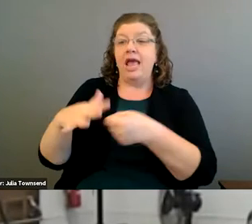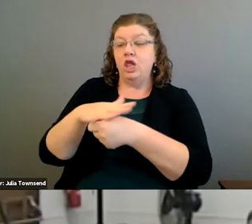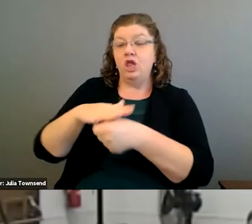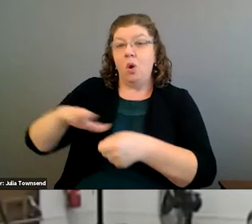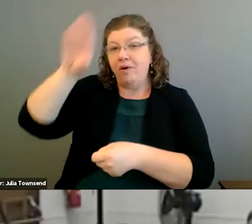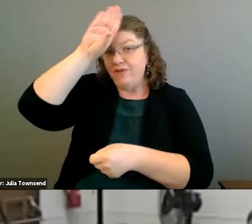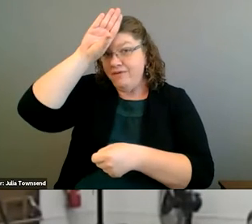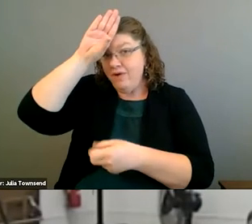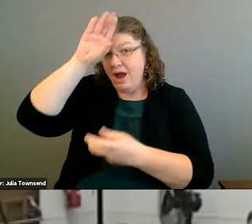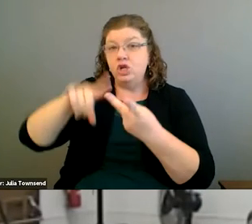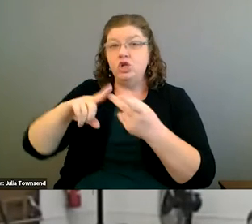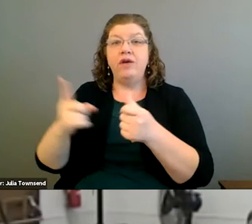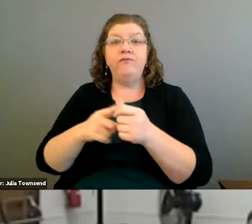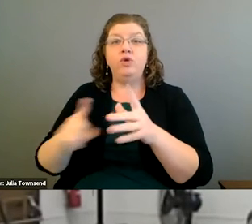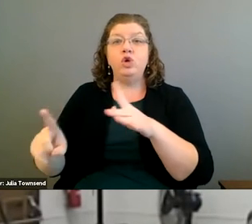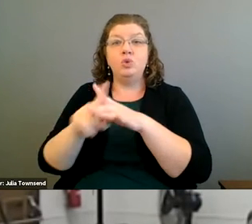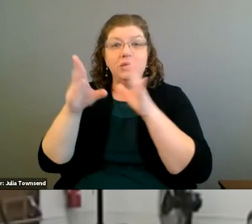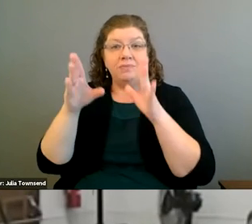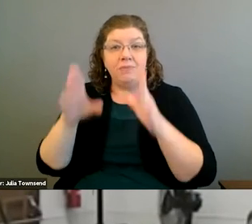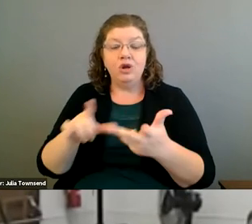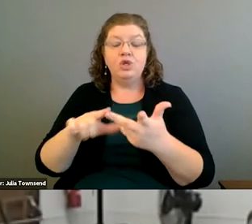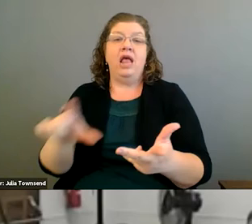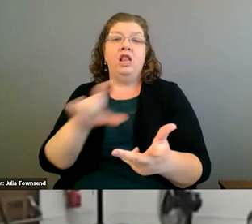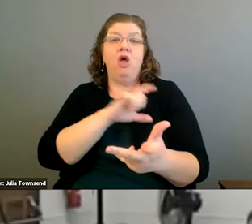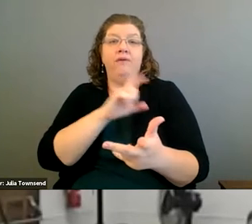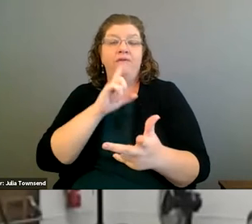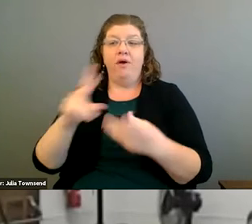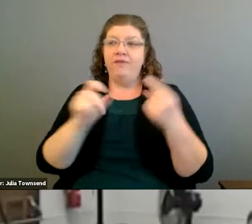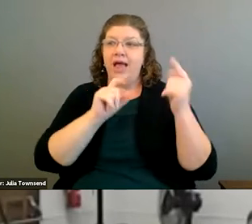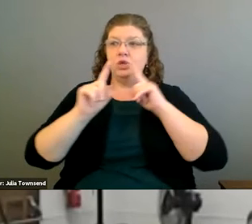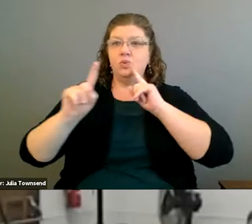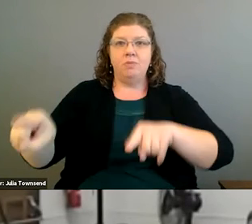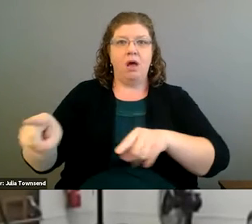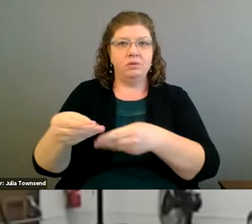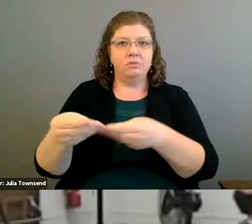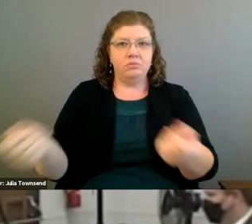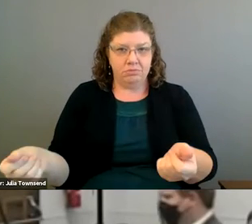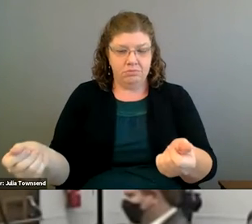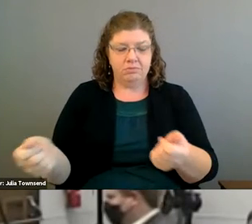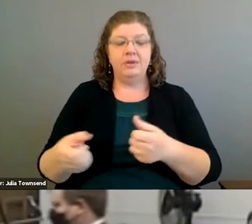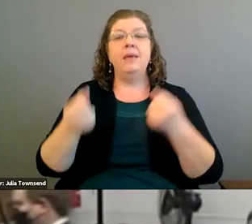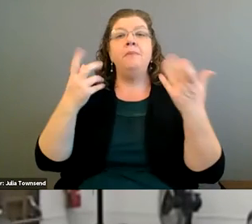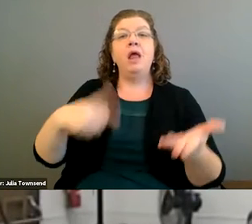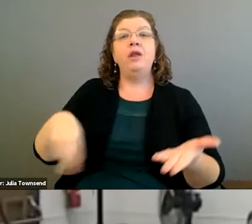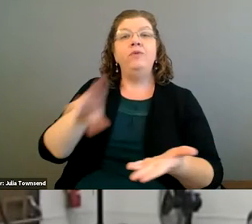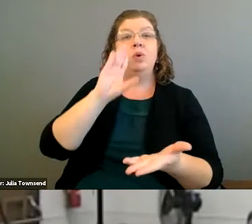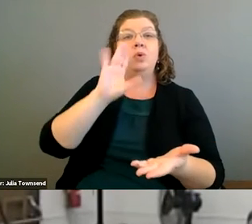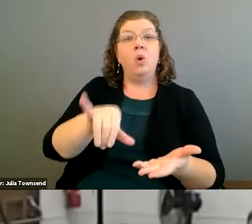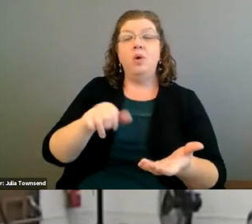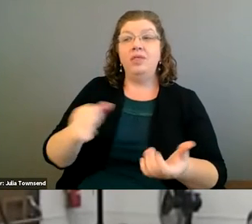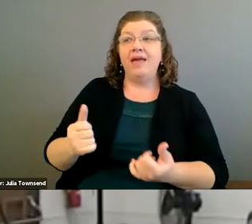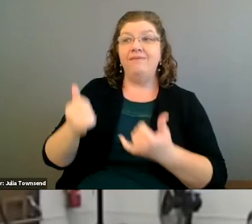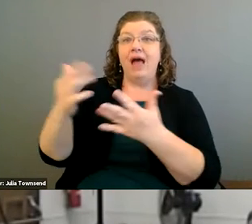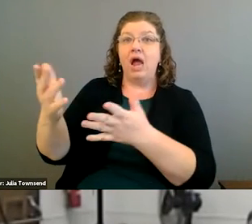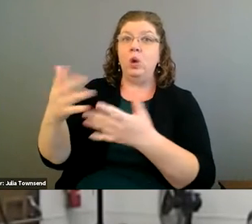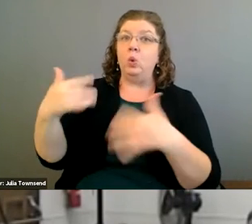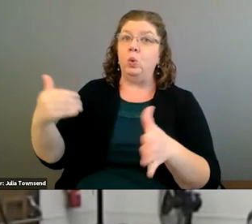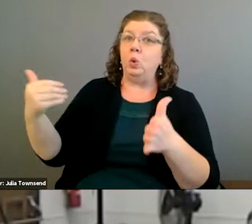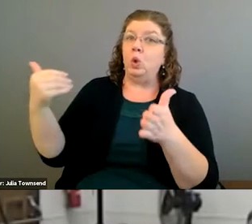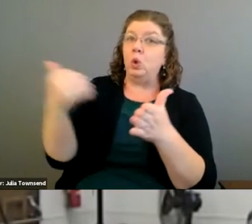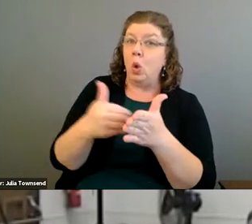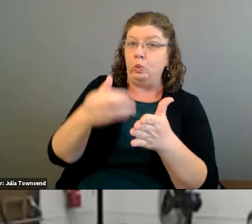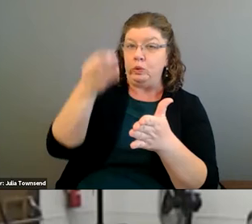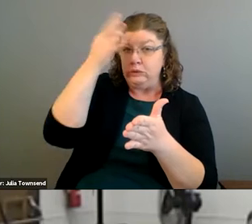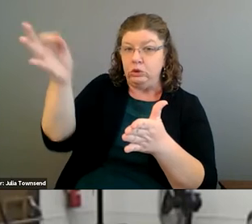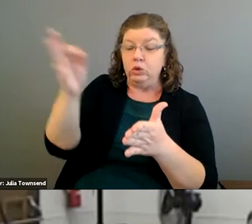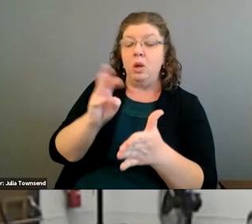Agradecemos a los bomberos locales, a los auxiliares de primeros auxilios por su rápida respuesta a este incidente. Muchos de ustedes saben que el fuego estuvo